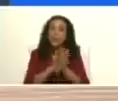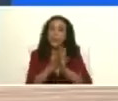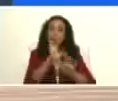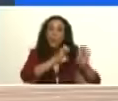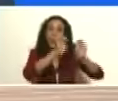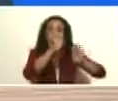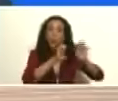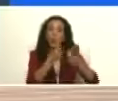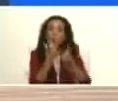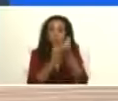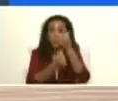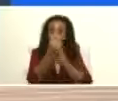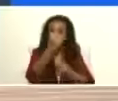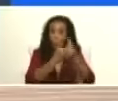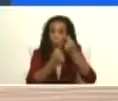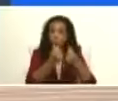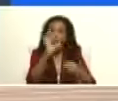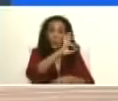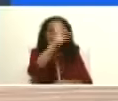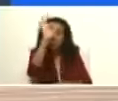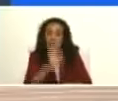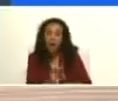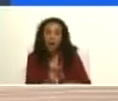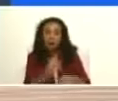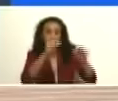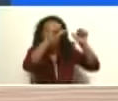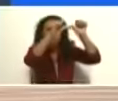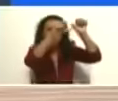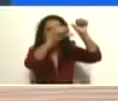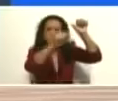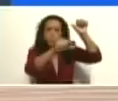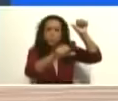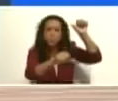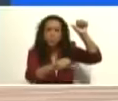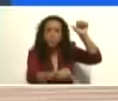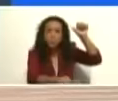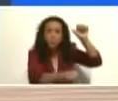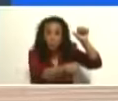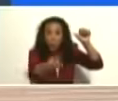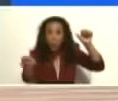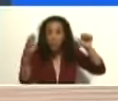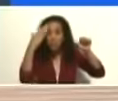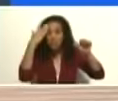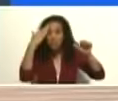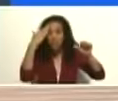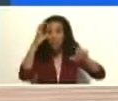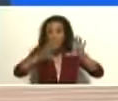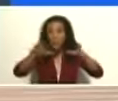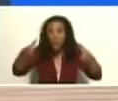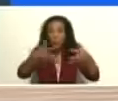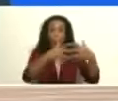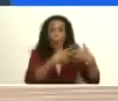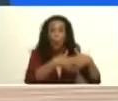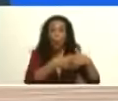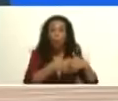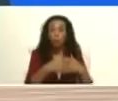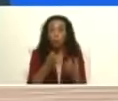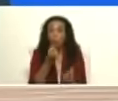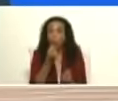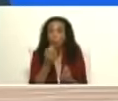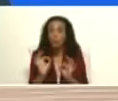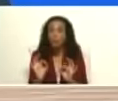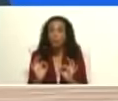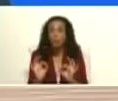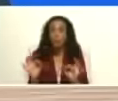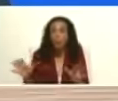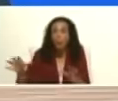evaluación de cifras y números de interés para todos los factores económicos, para todos